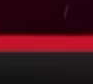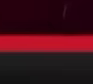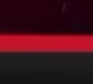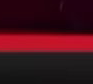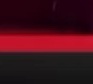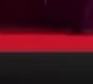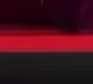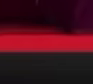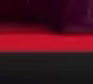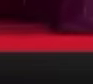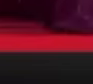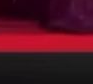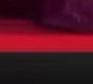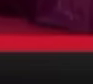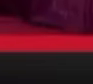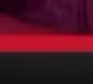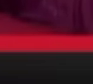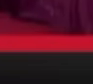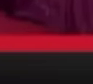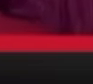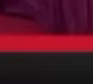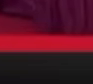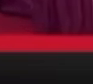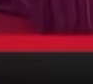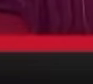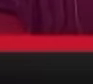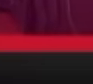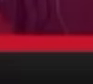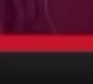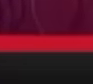Vamos a suspender la sesión si los amigos,